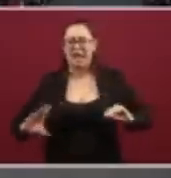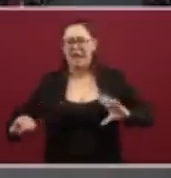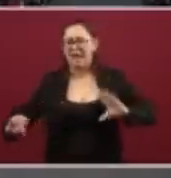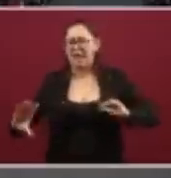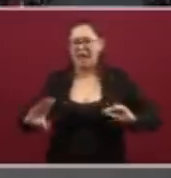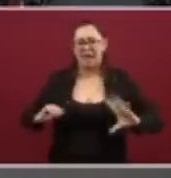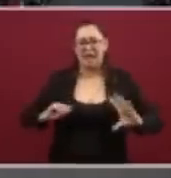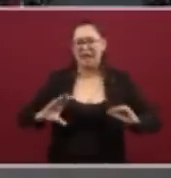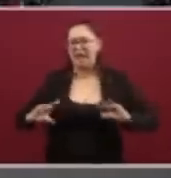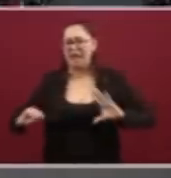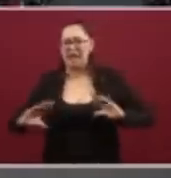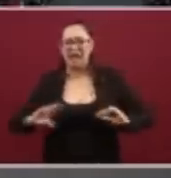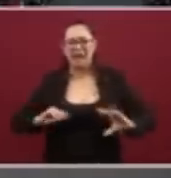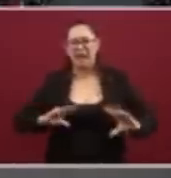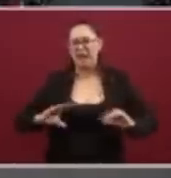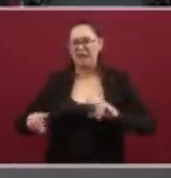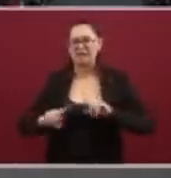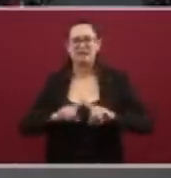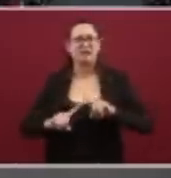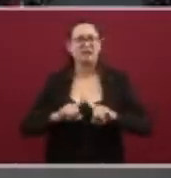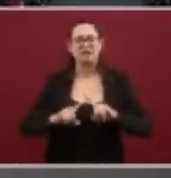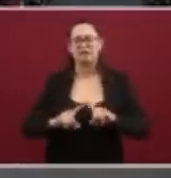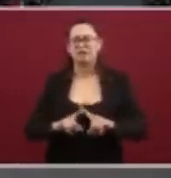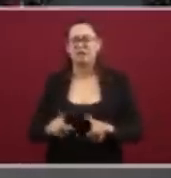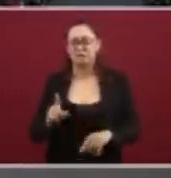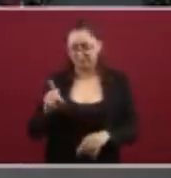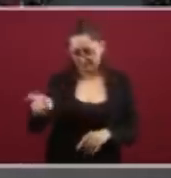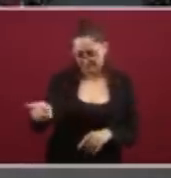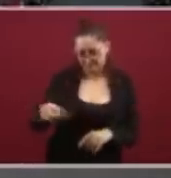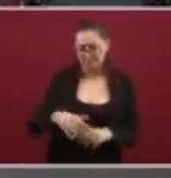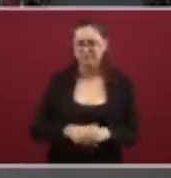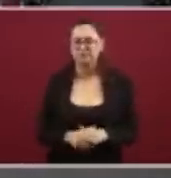quien quedó pendiente anele